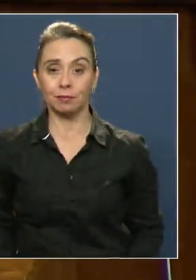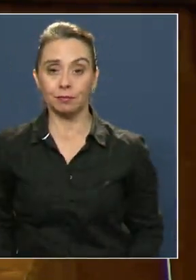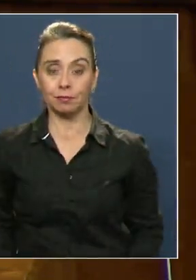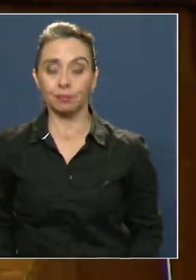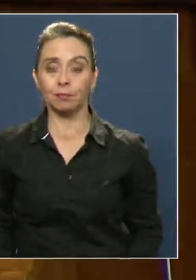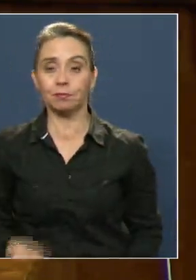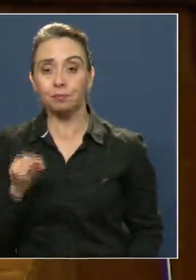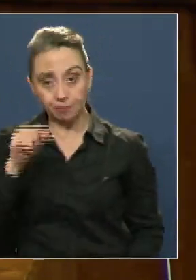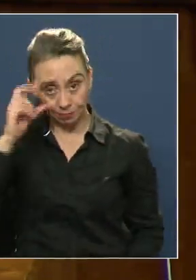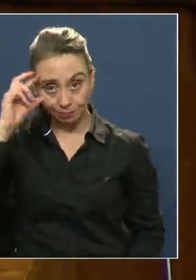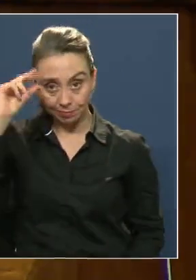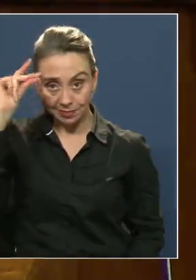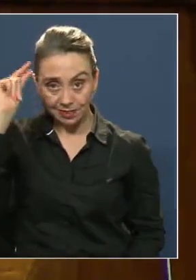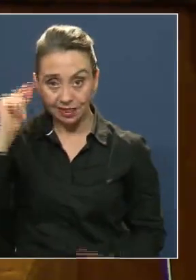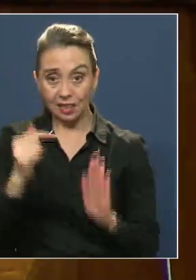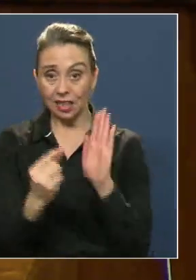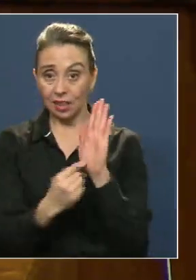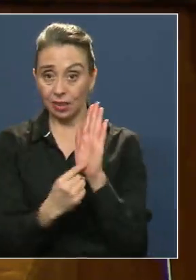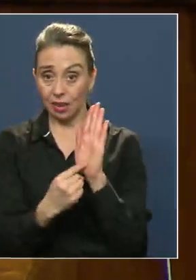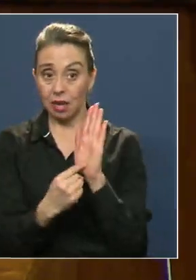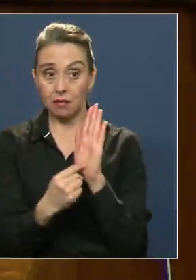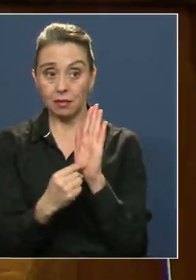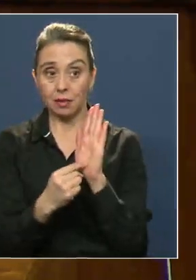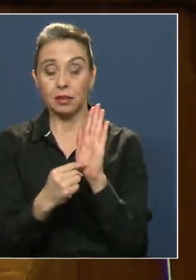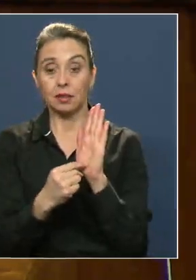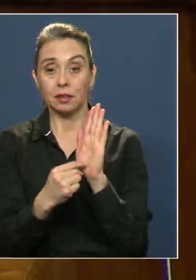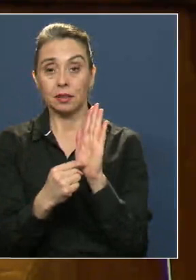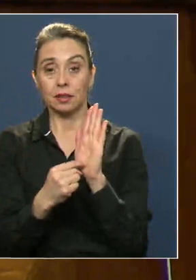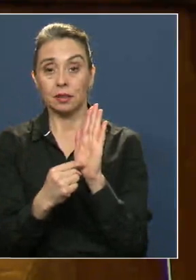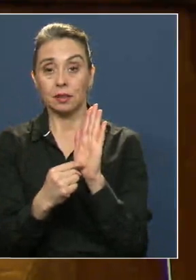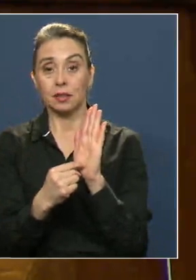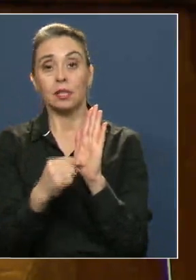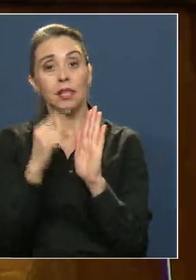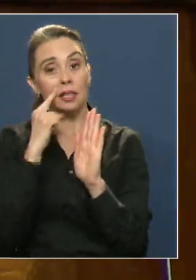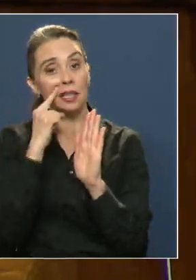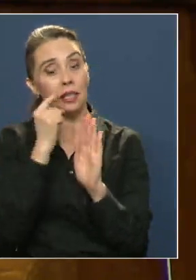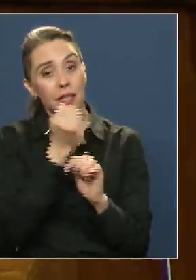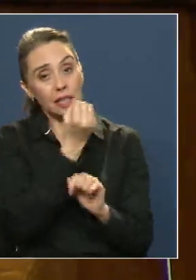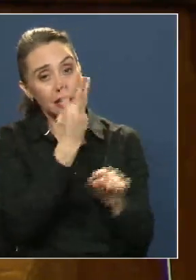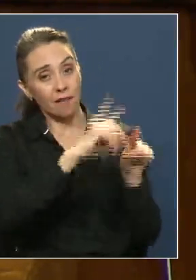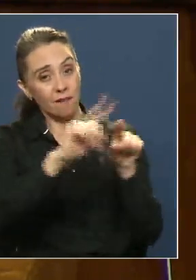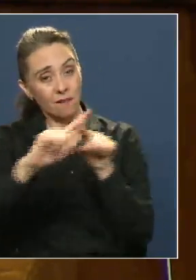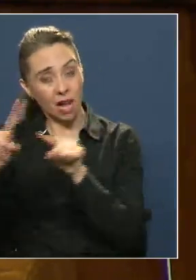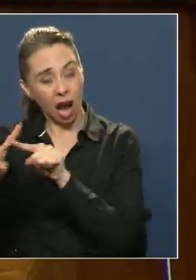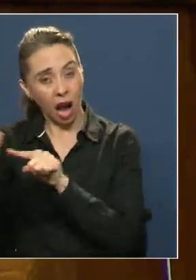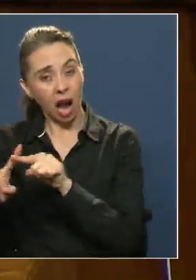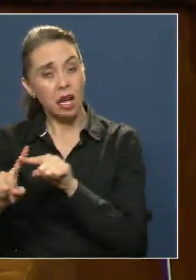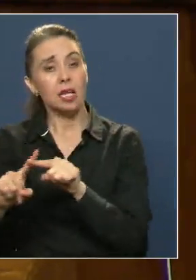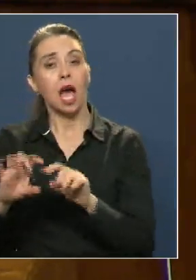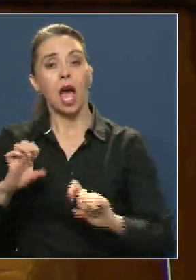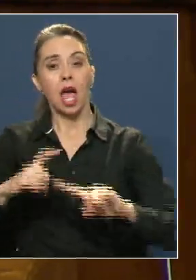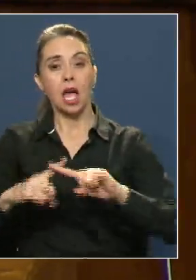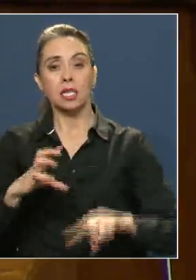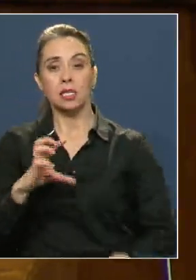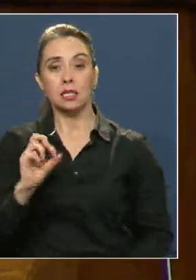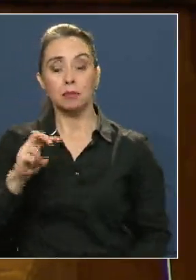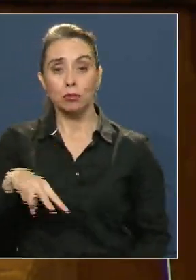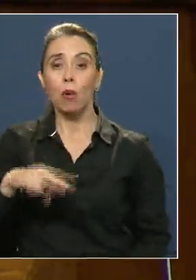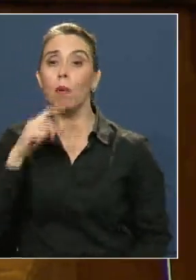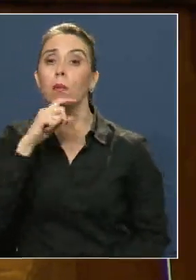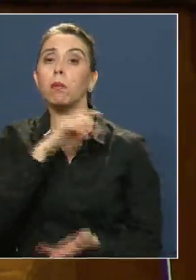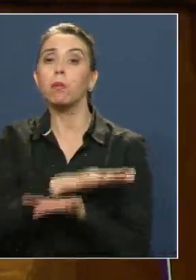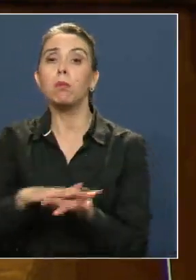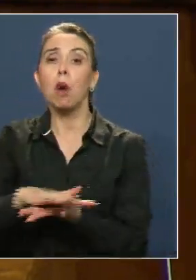Esta idea admite, sin embargo, varias e importantes excepciones, como ocurre, por